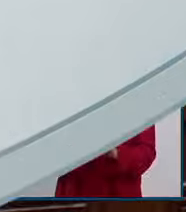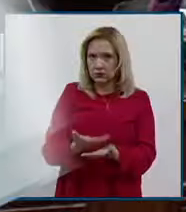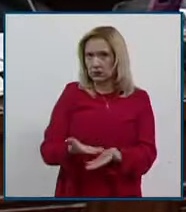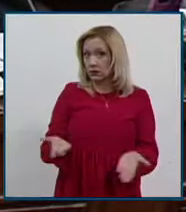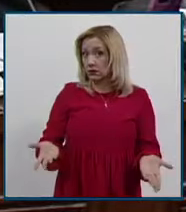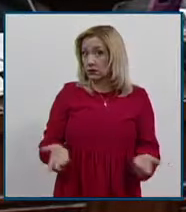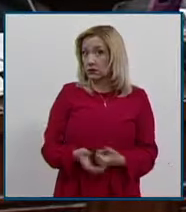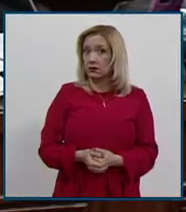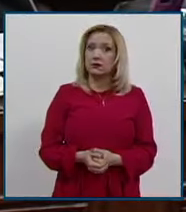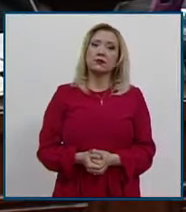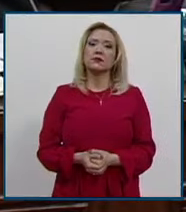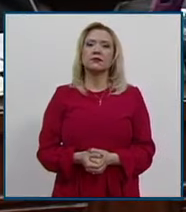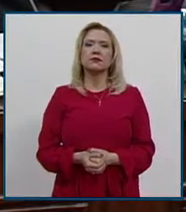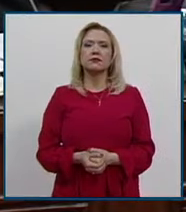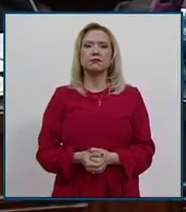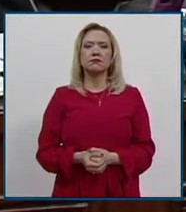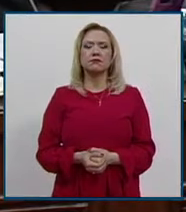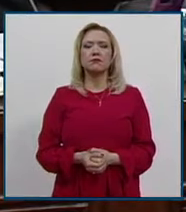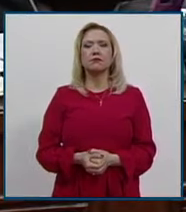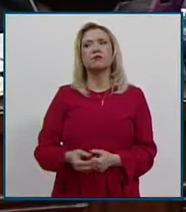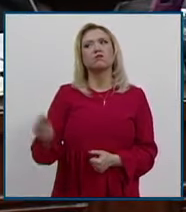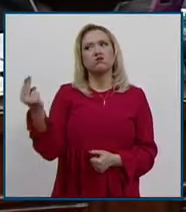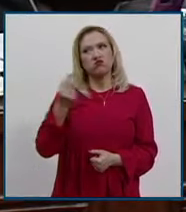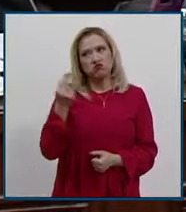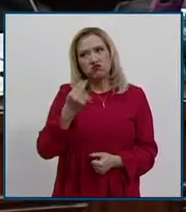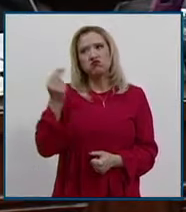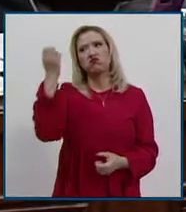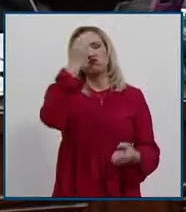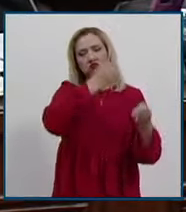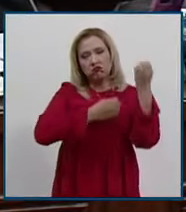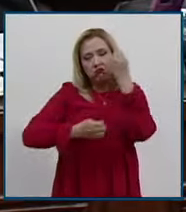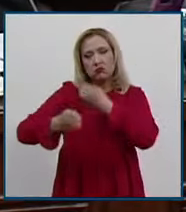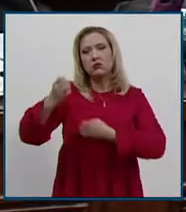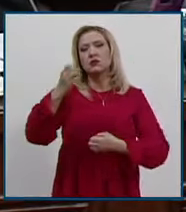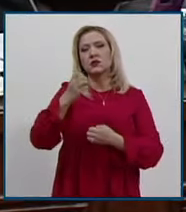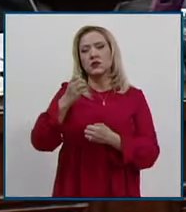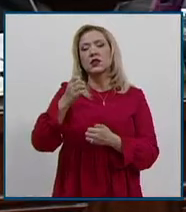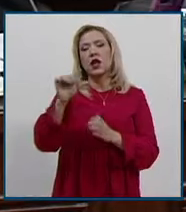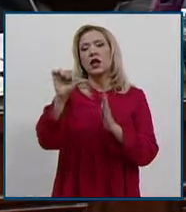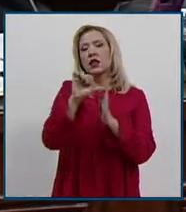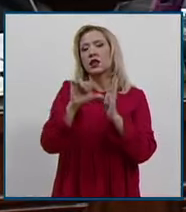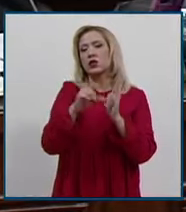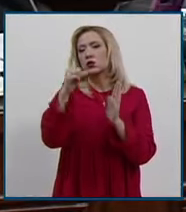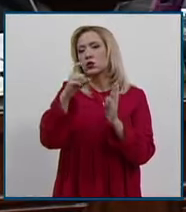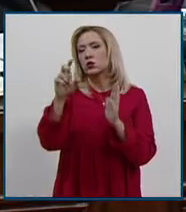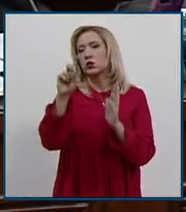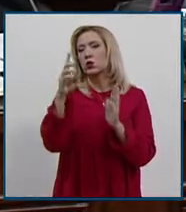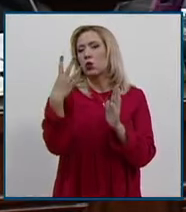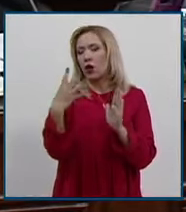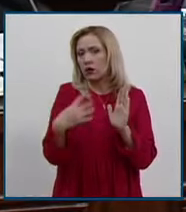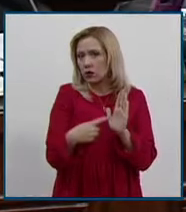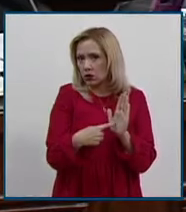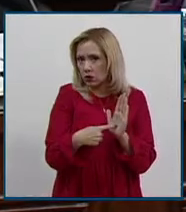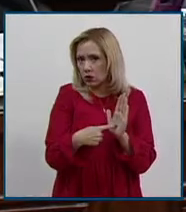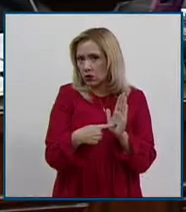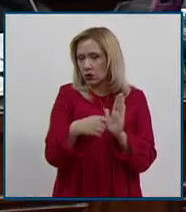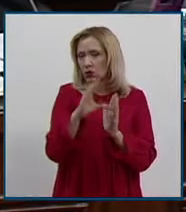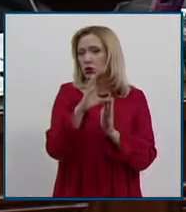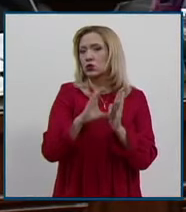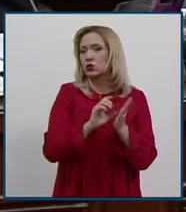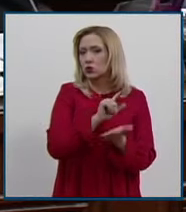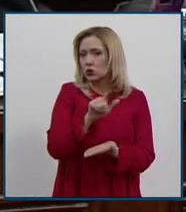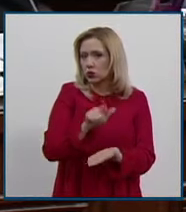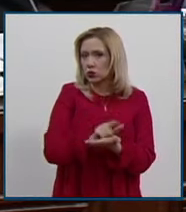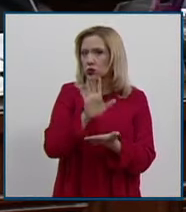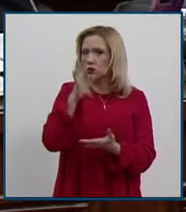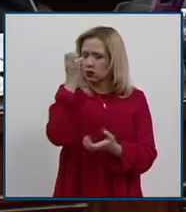California agregaré la necesidad de analizar el 184 constitucional Me parece que donde existan o se